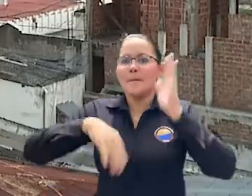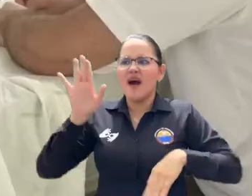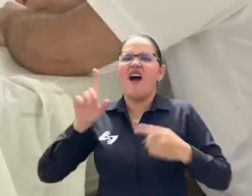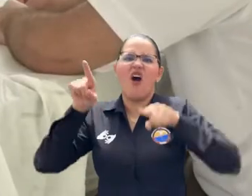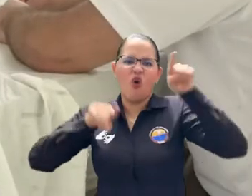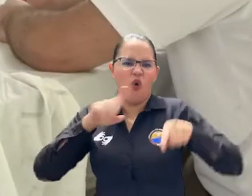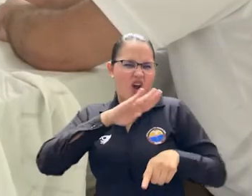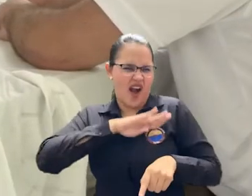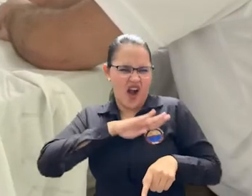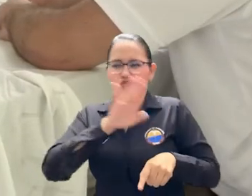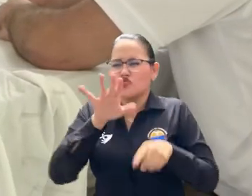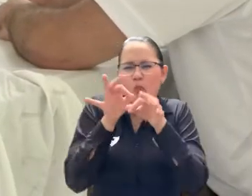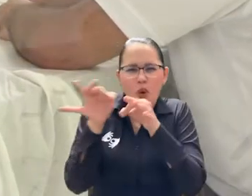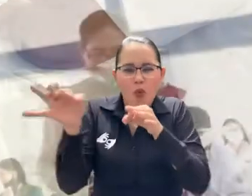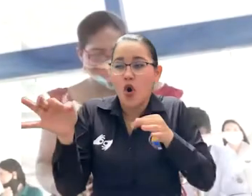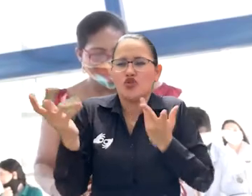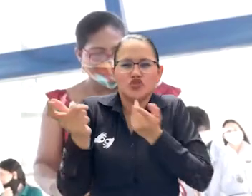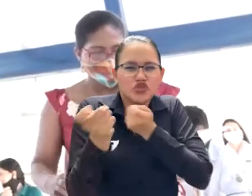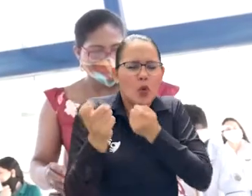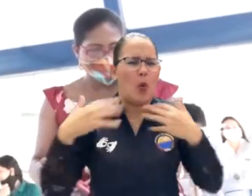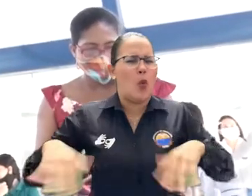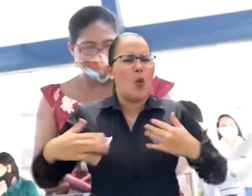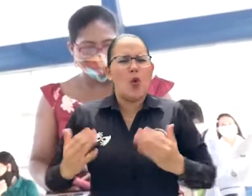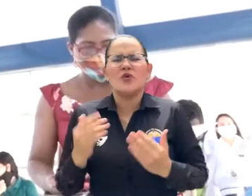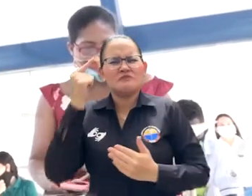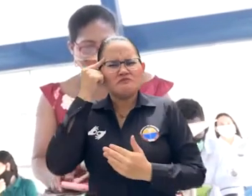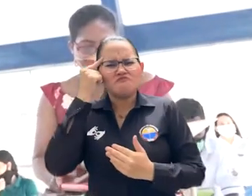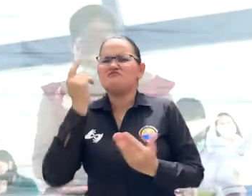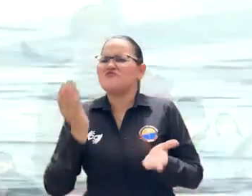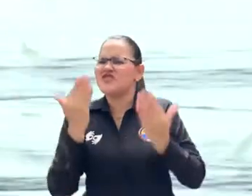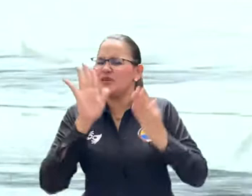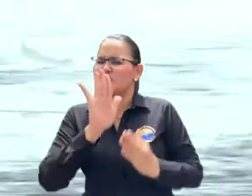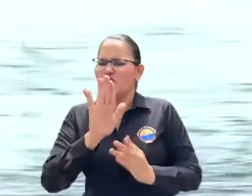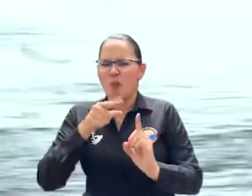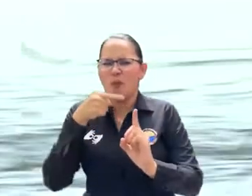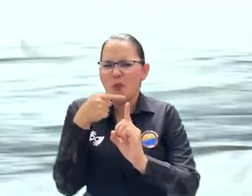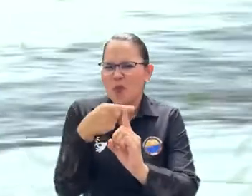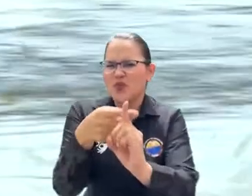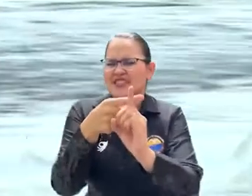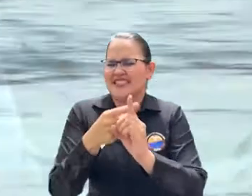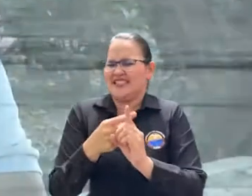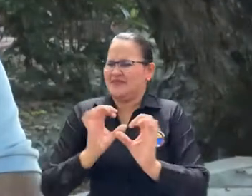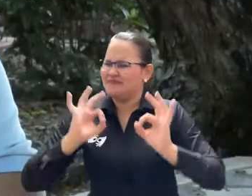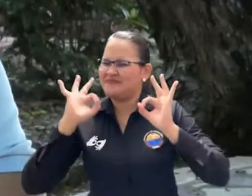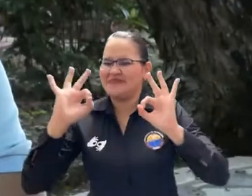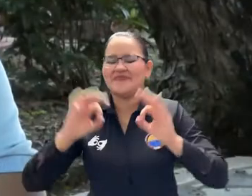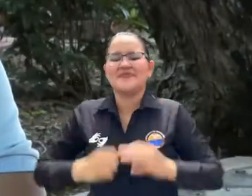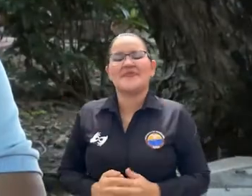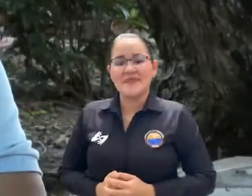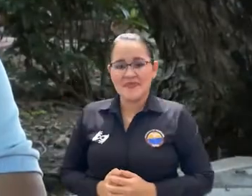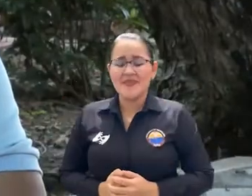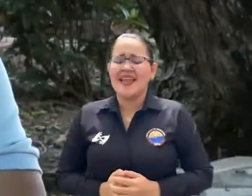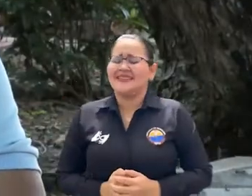vecinos, que ven en este proceso de trabajo conjunto, desde lo académico, un impacto positivo para la región. Muy importante que